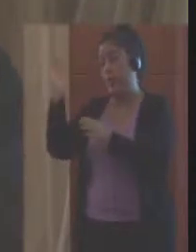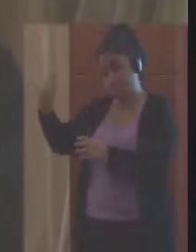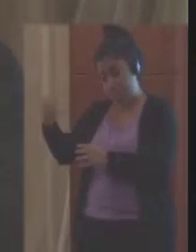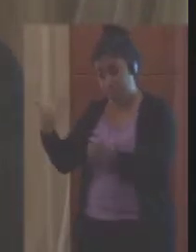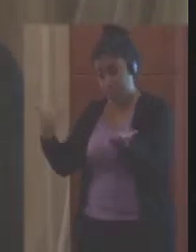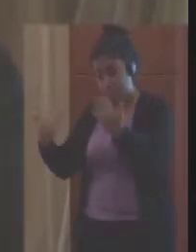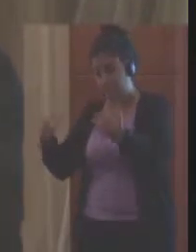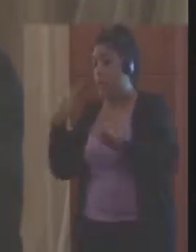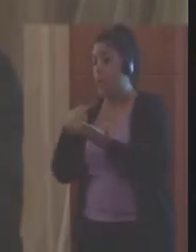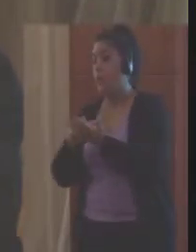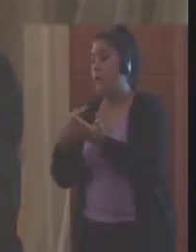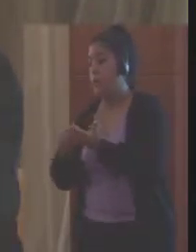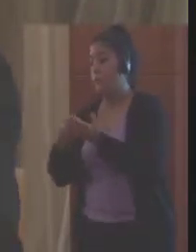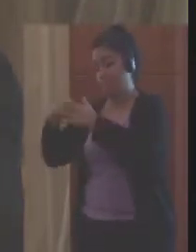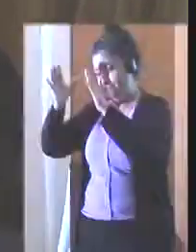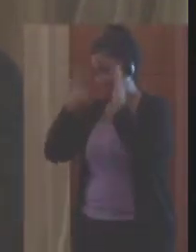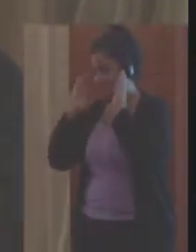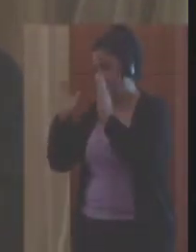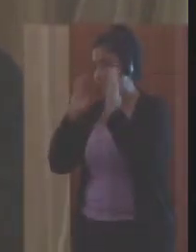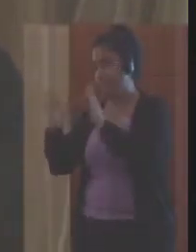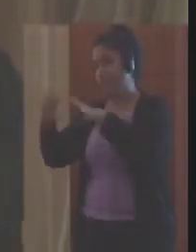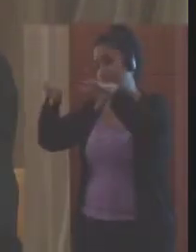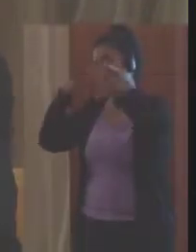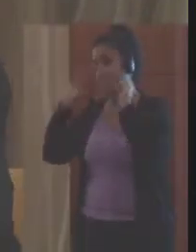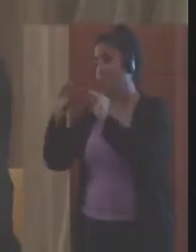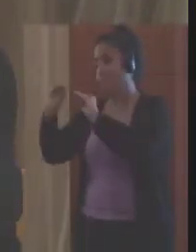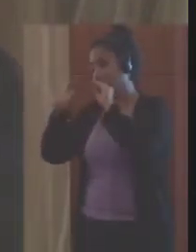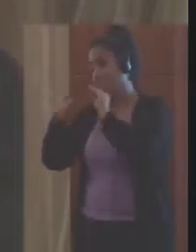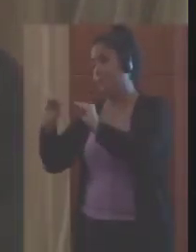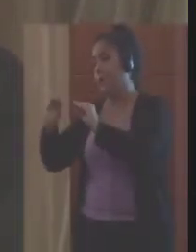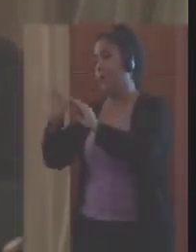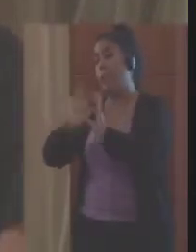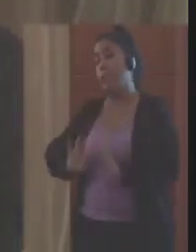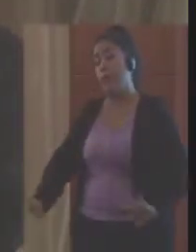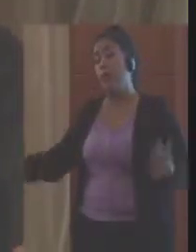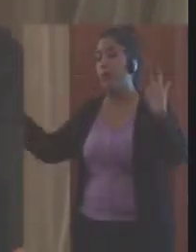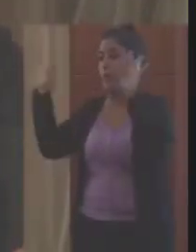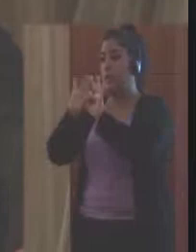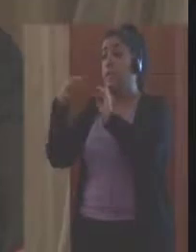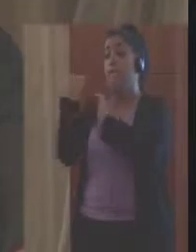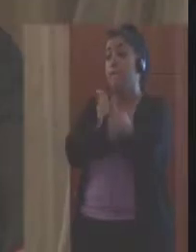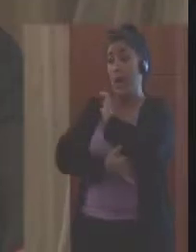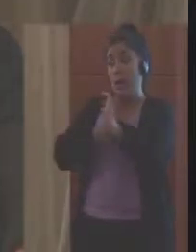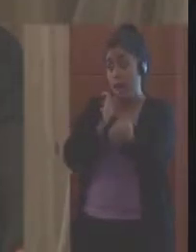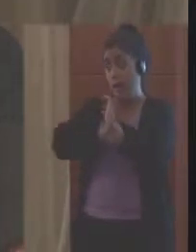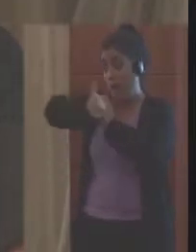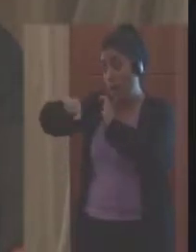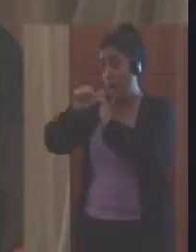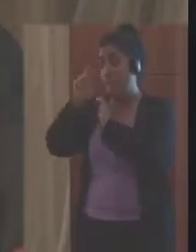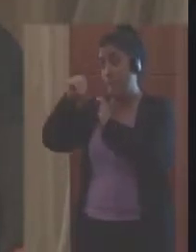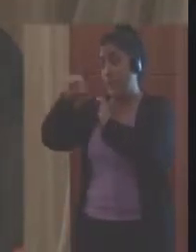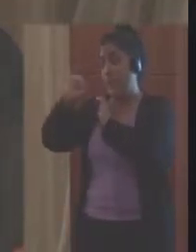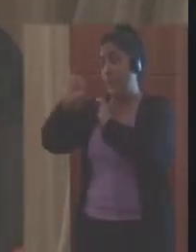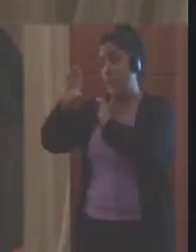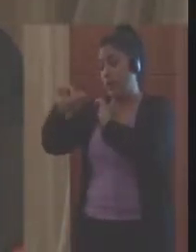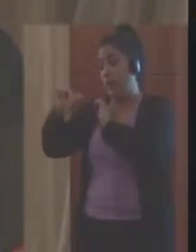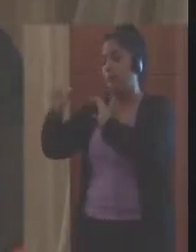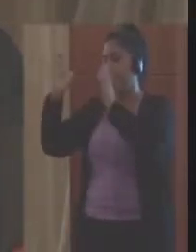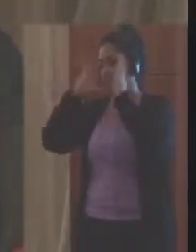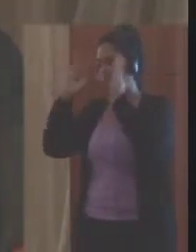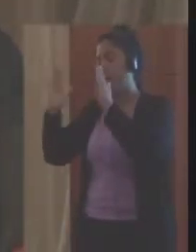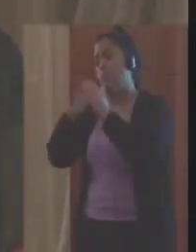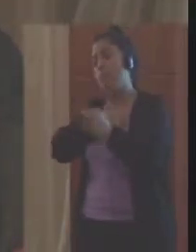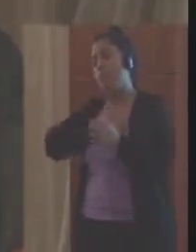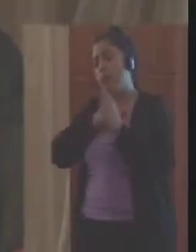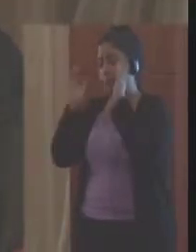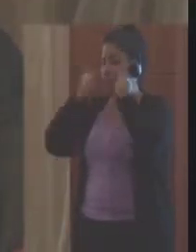y dangers and earthquake drills are sensibiliza a done in los países schools and sobre, buildings and so al on. país, perdón, sobre In el June, peligro de los the terremotos y a National las escuelas